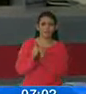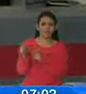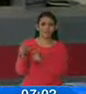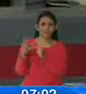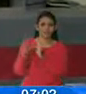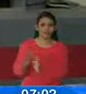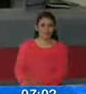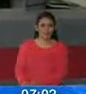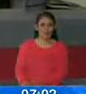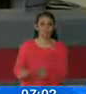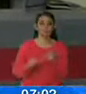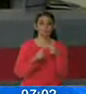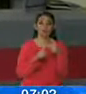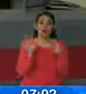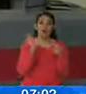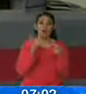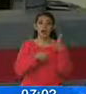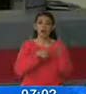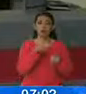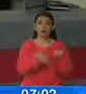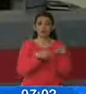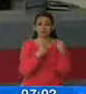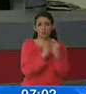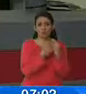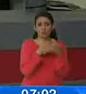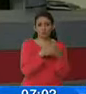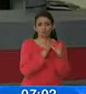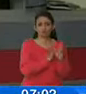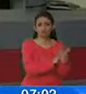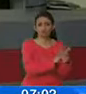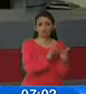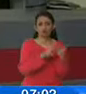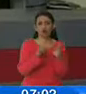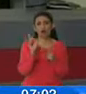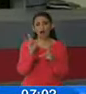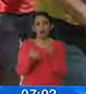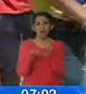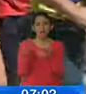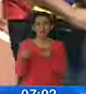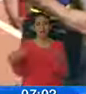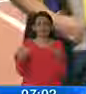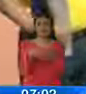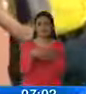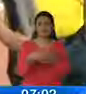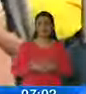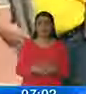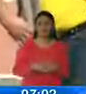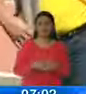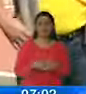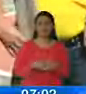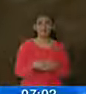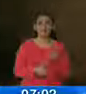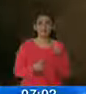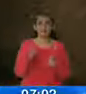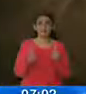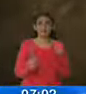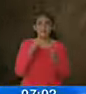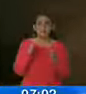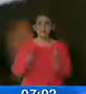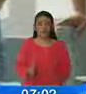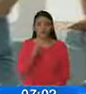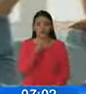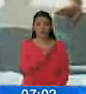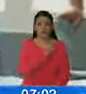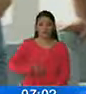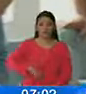binomios, otros en medio de reacciones de sus partidarios y también de detractores. Los aspirantes a la vicepresidencia cumplieron con